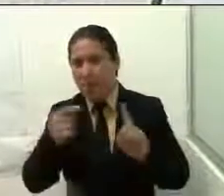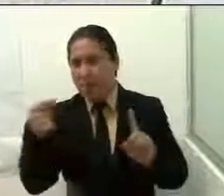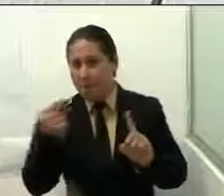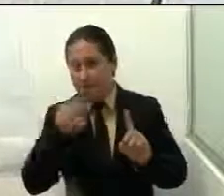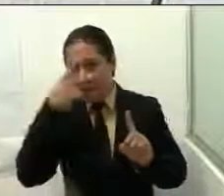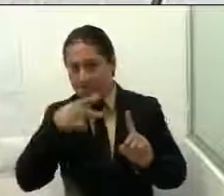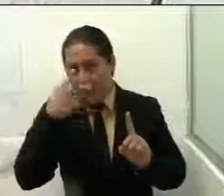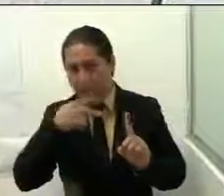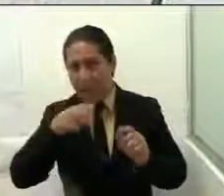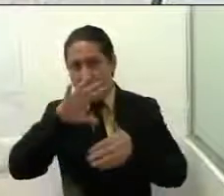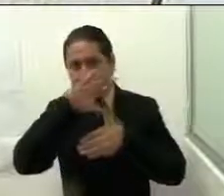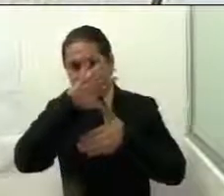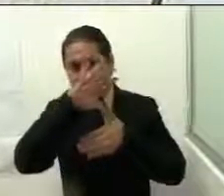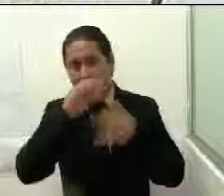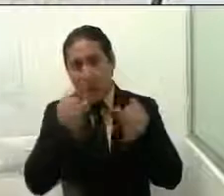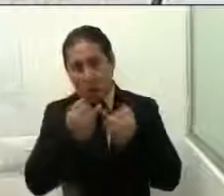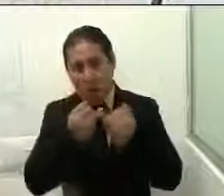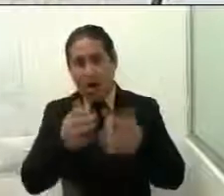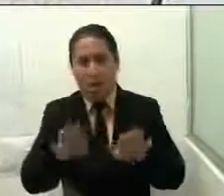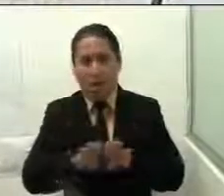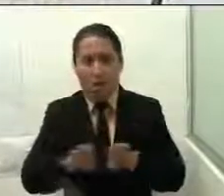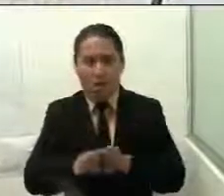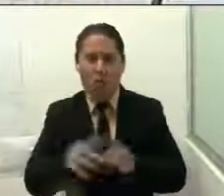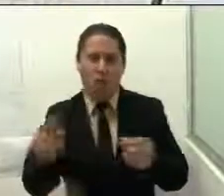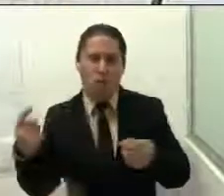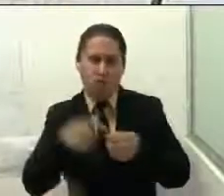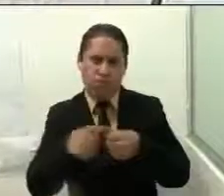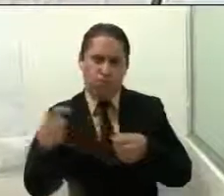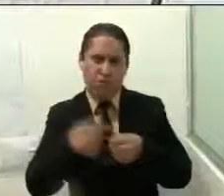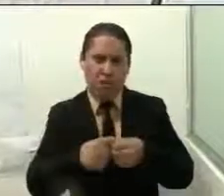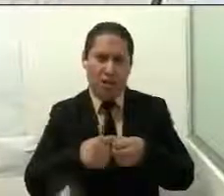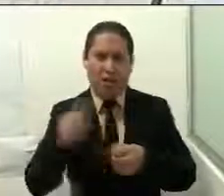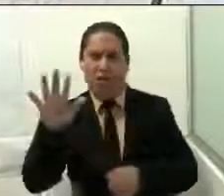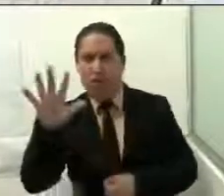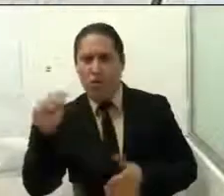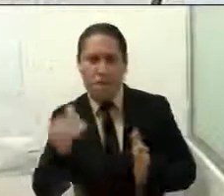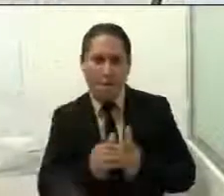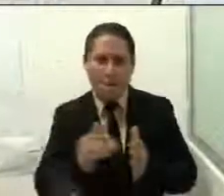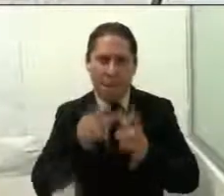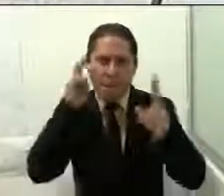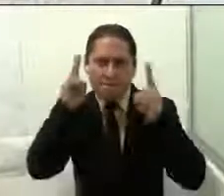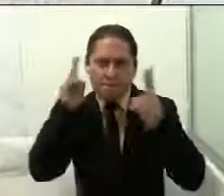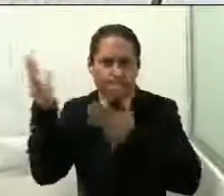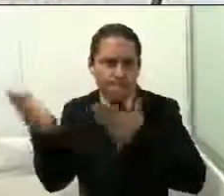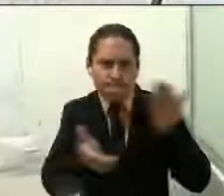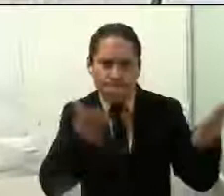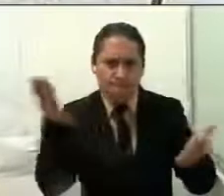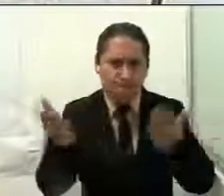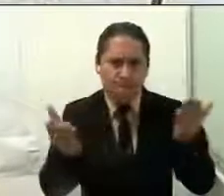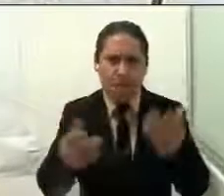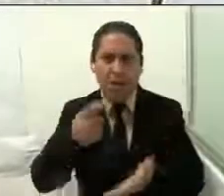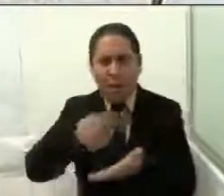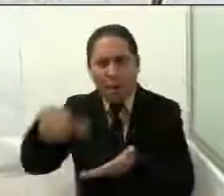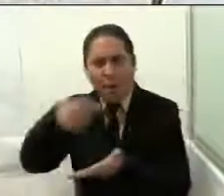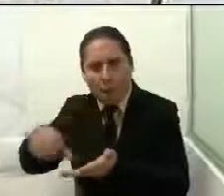y latinoamérica donde asisten más de 50 mil veces visitantes con más de 100 compradores nacionales